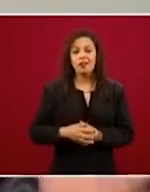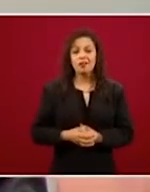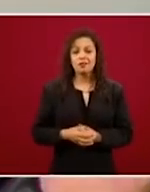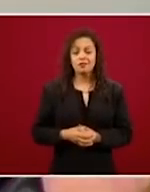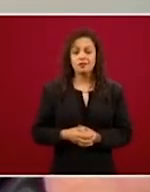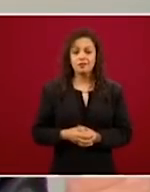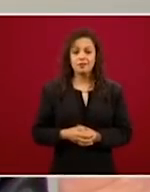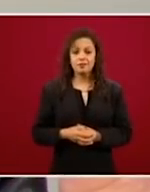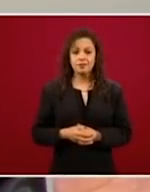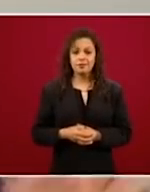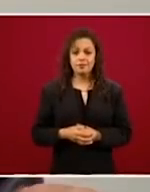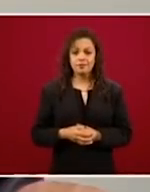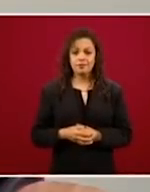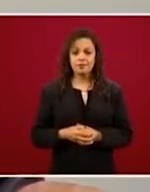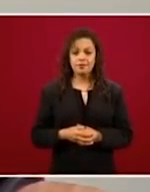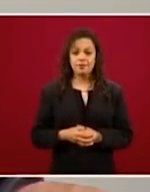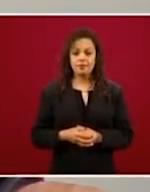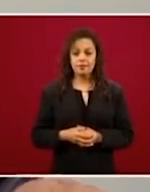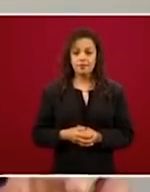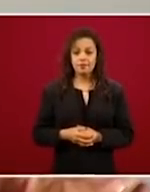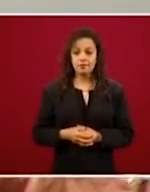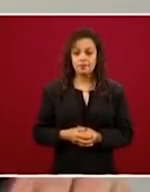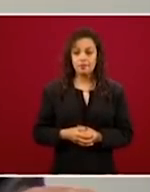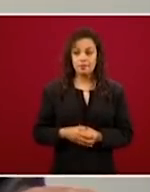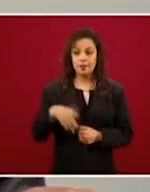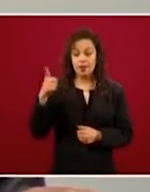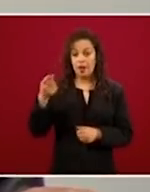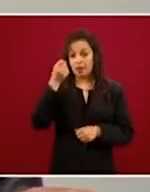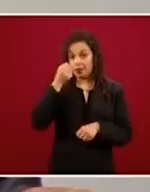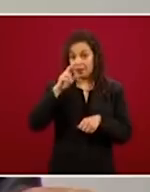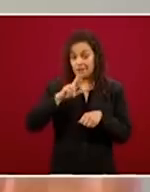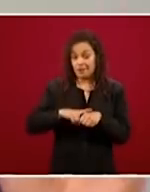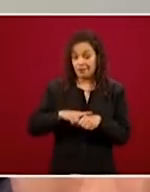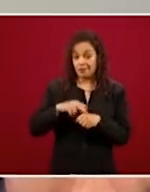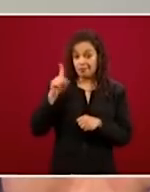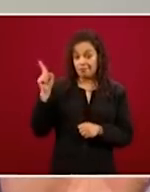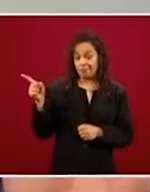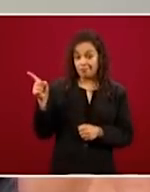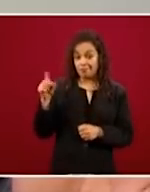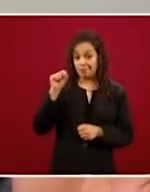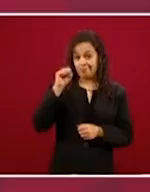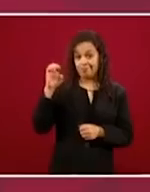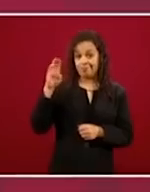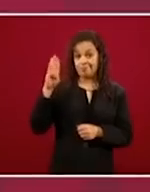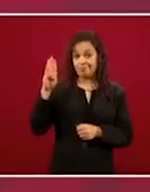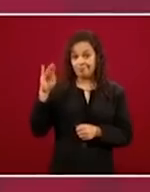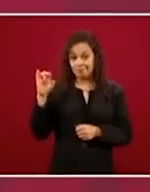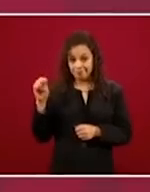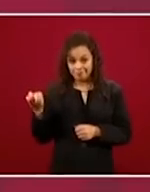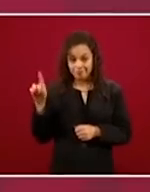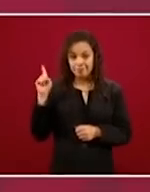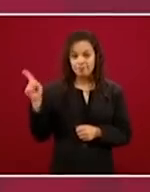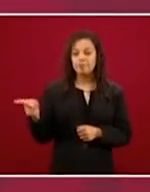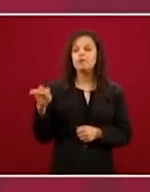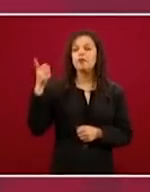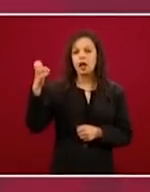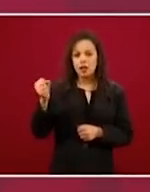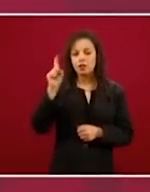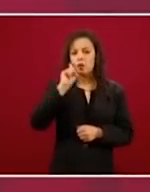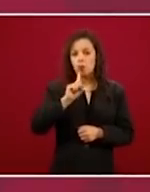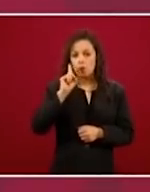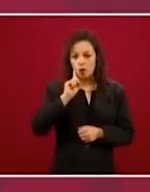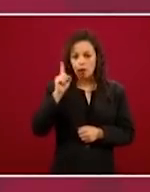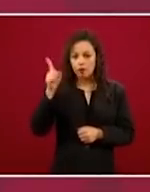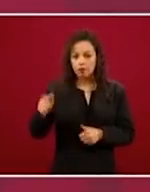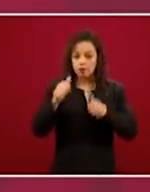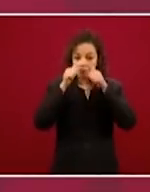la secretaria de bienestar es mujer la que atiende el programa de